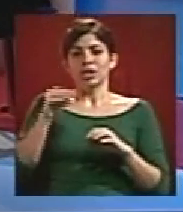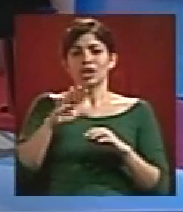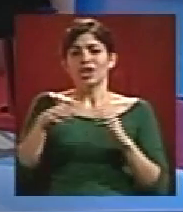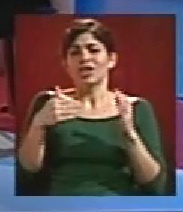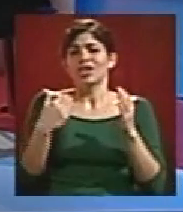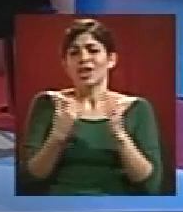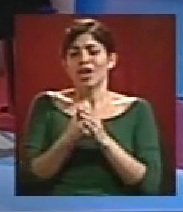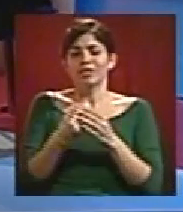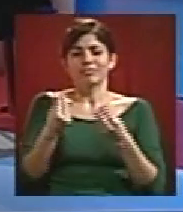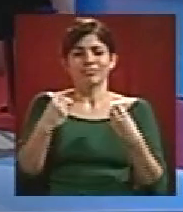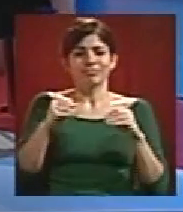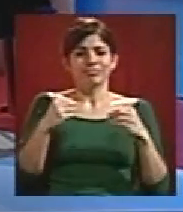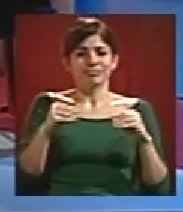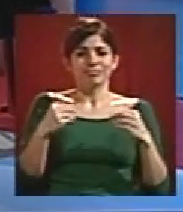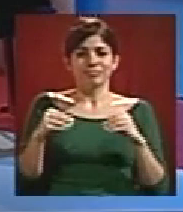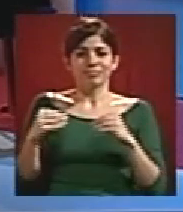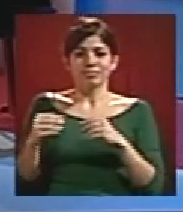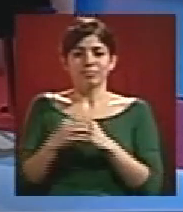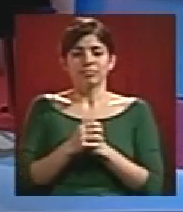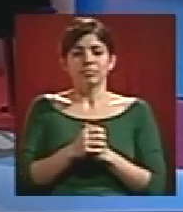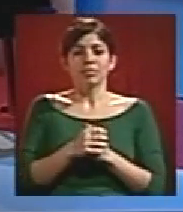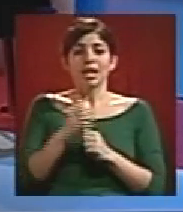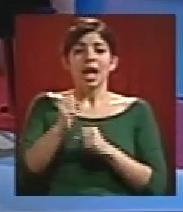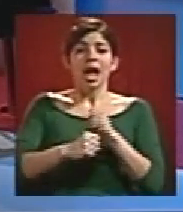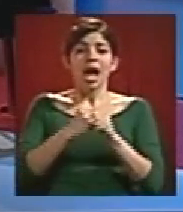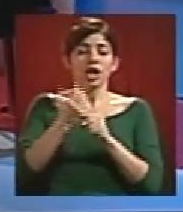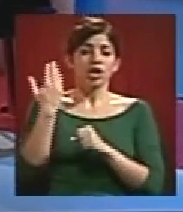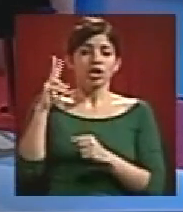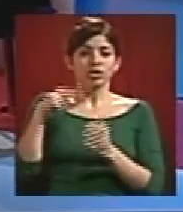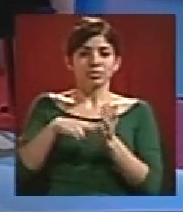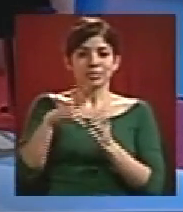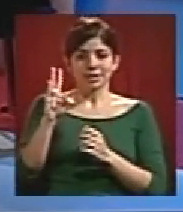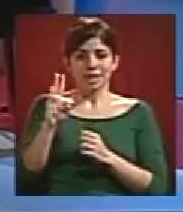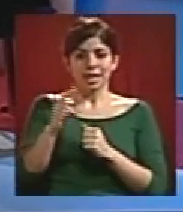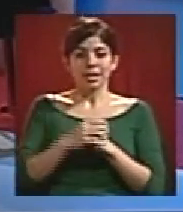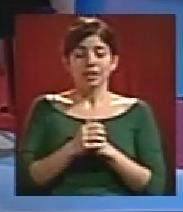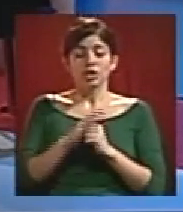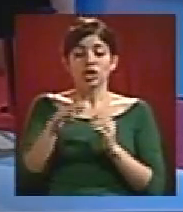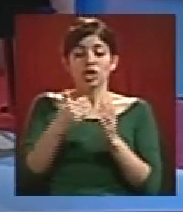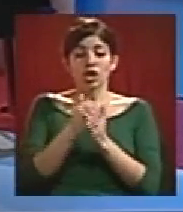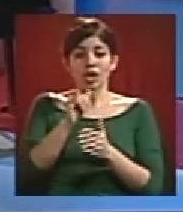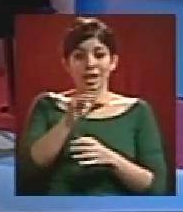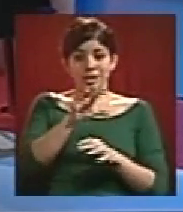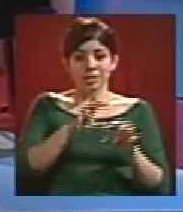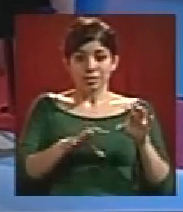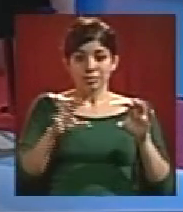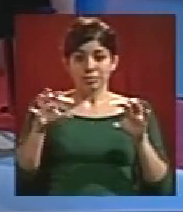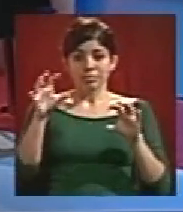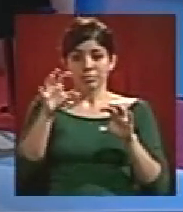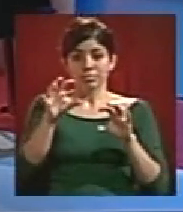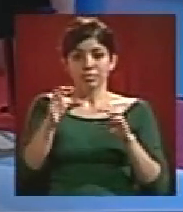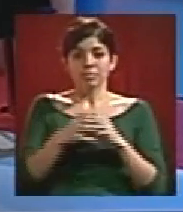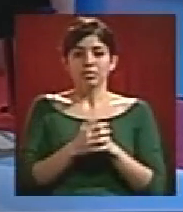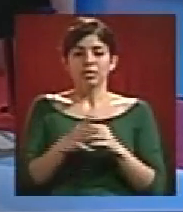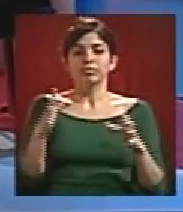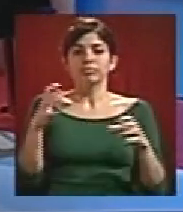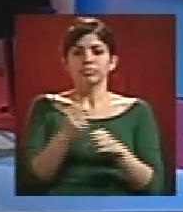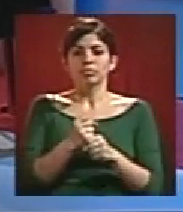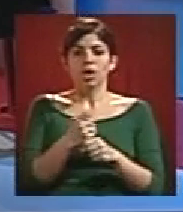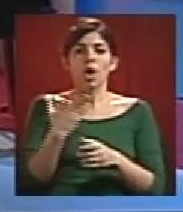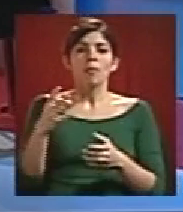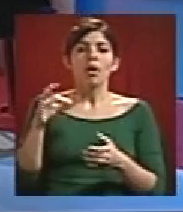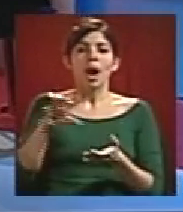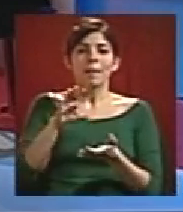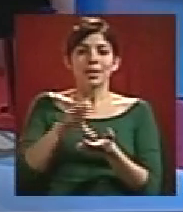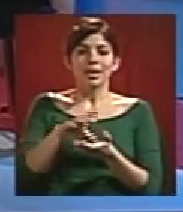construyeron, de los nuevos metros cuadrados adicionados en el año 2007. Y todos esos metros cuadrados se están construyendo con capital que viene de Estados Unidos.